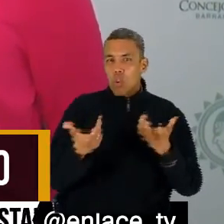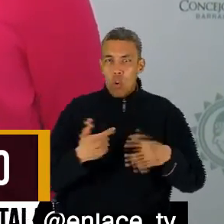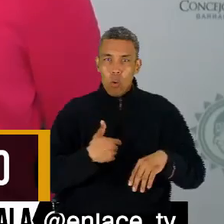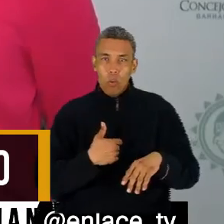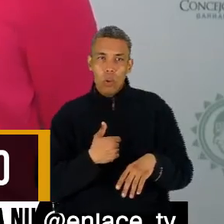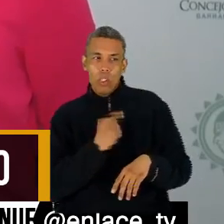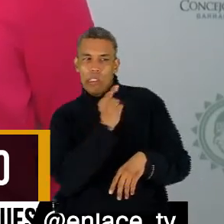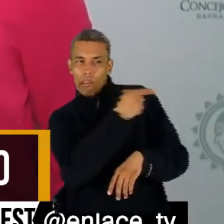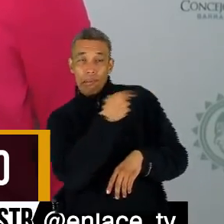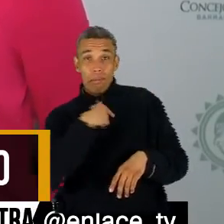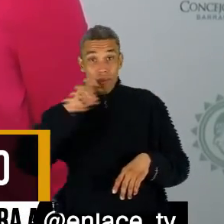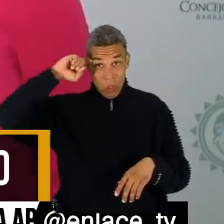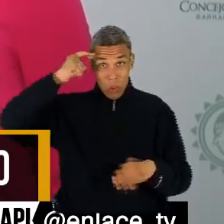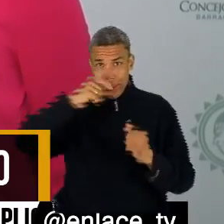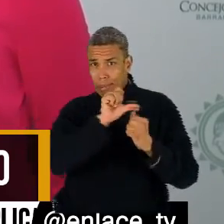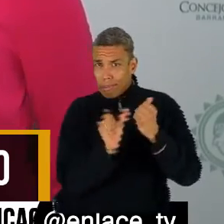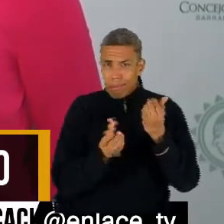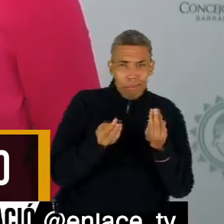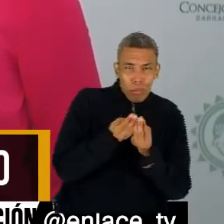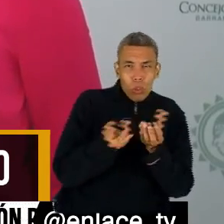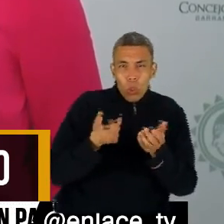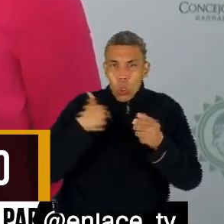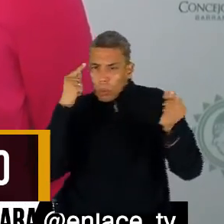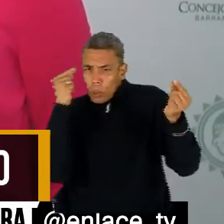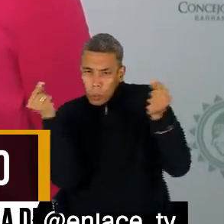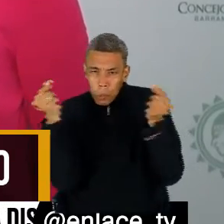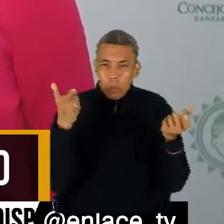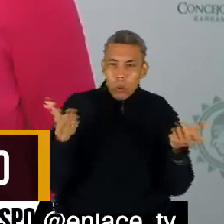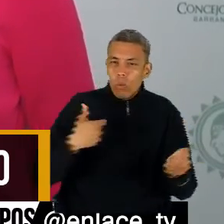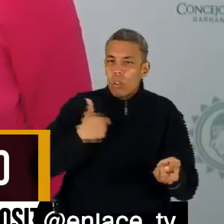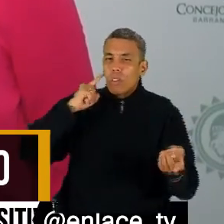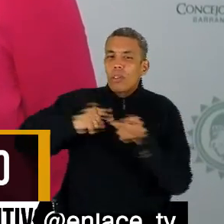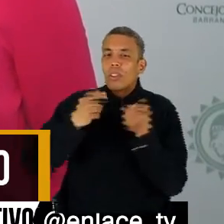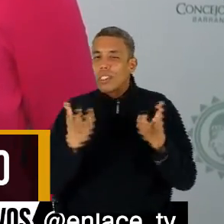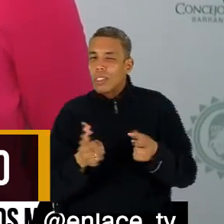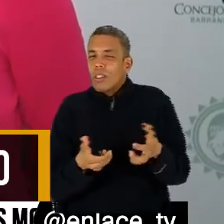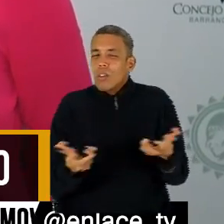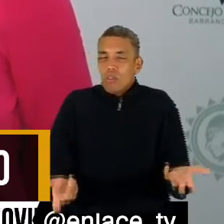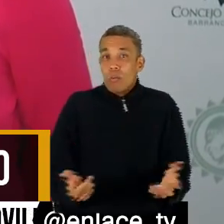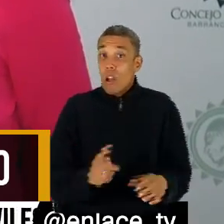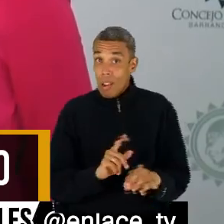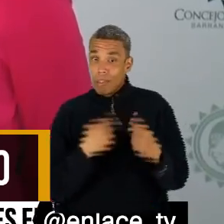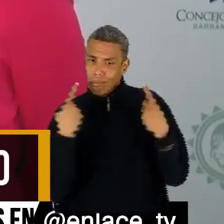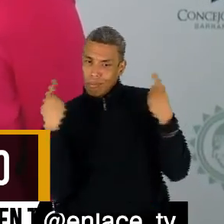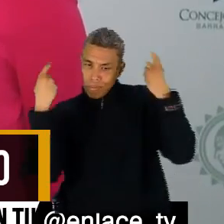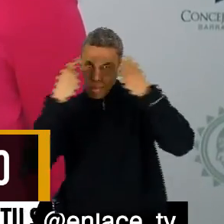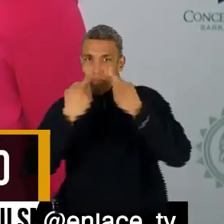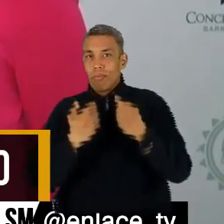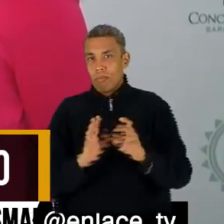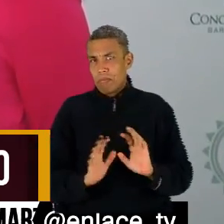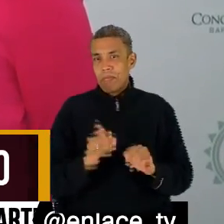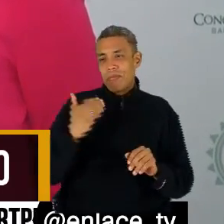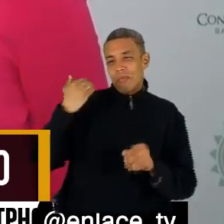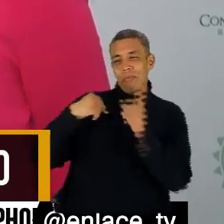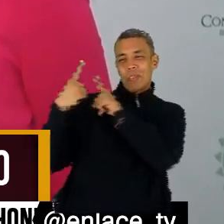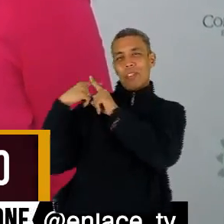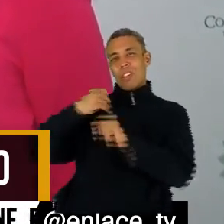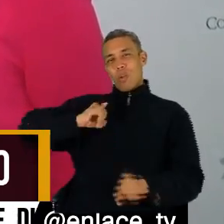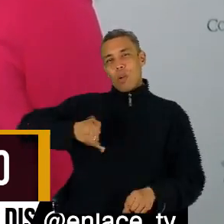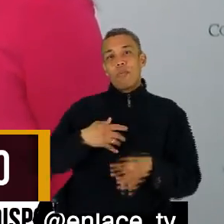llevar a cabo ya el informe final de este plan de desarrollo. Y aquí hoy pues vamos a empezar a revisar pues cada uno